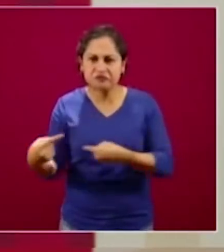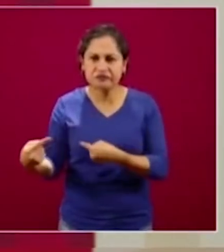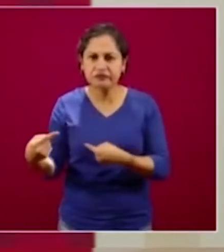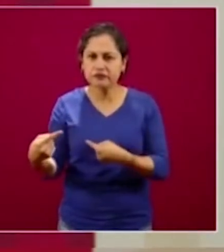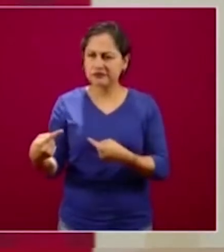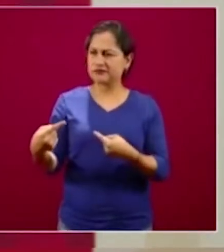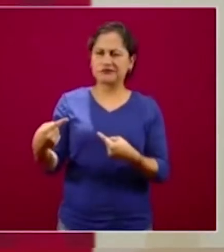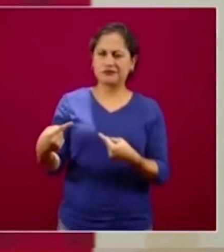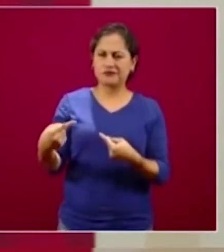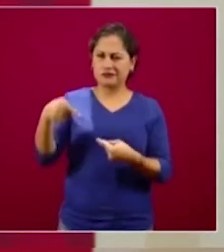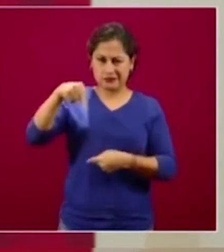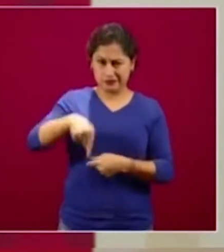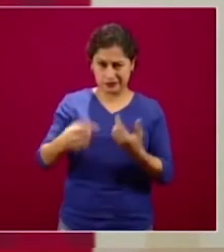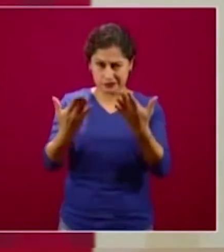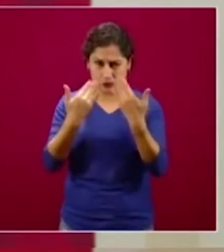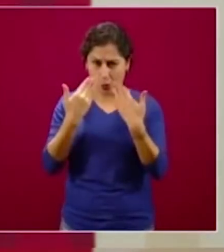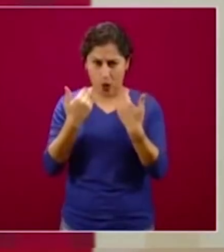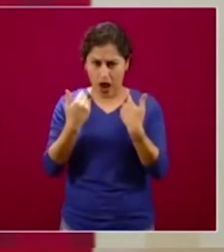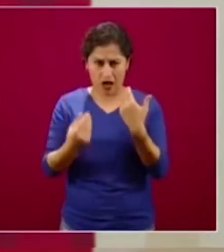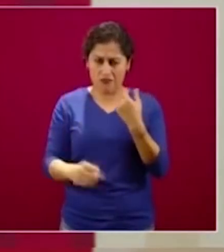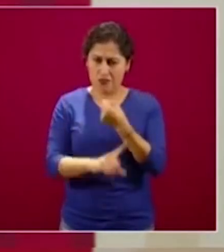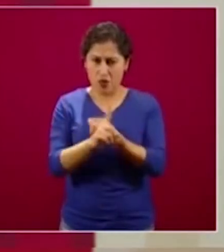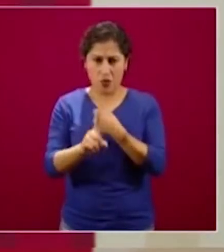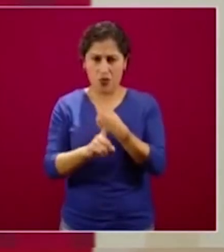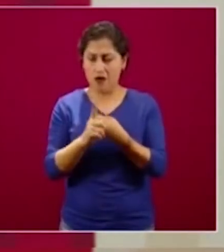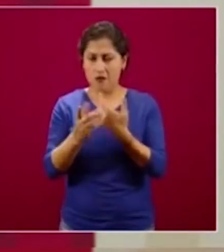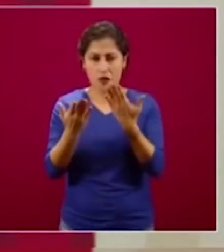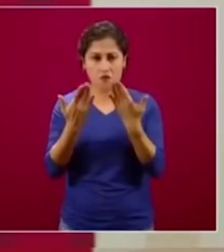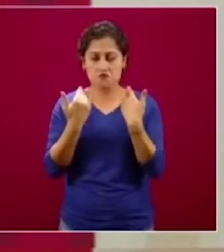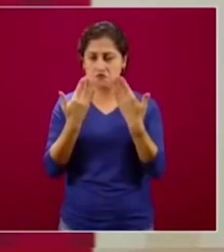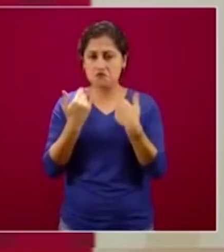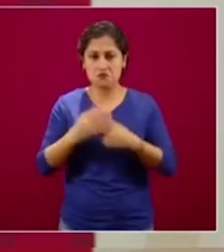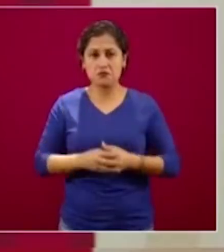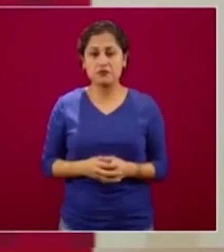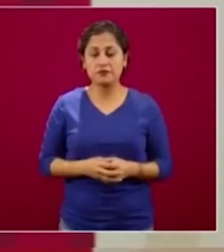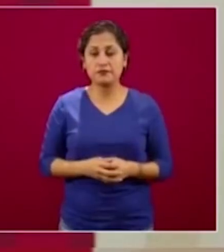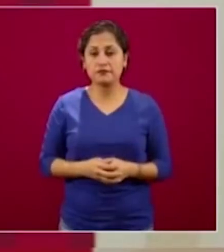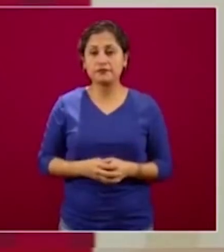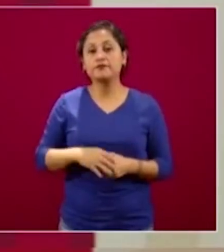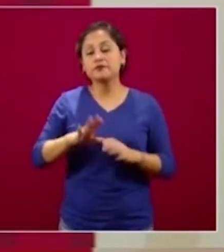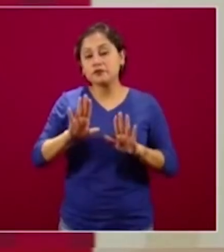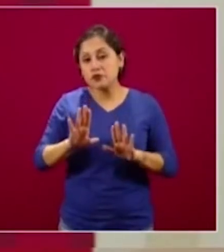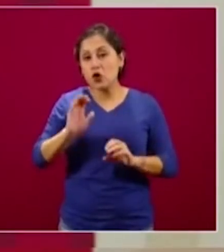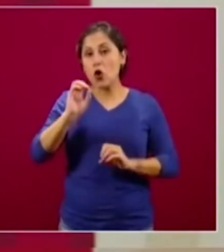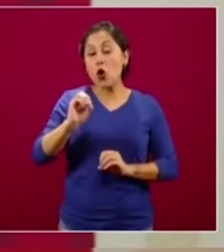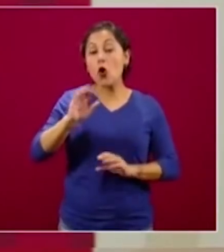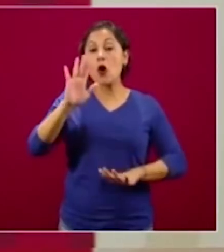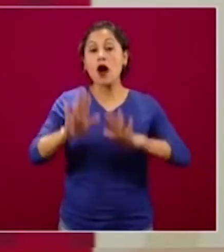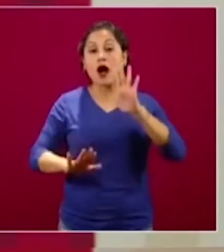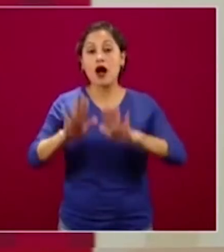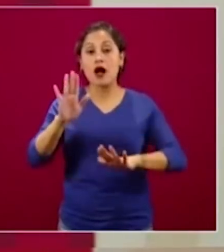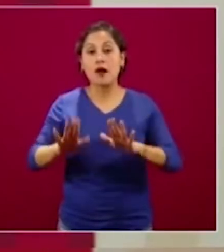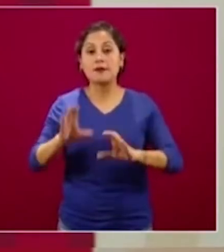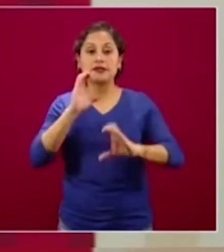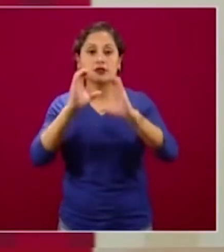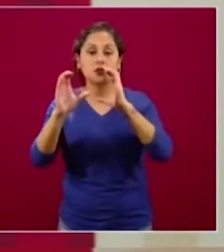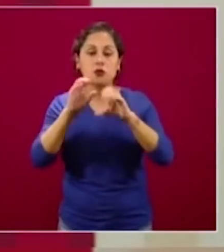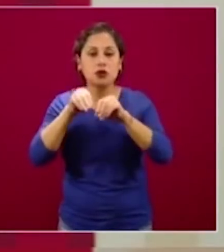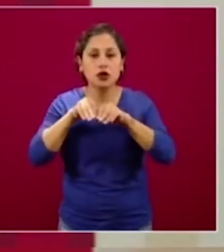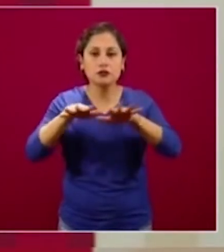hay pleito alguno, no hay pleito alguno. Y el otro fenómeno que ocurre en la comunicación pública es